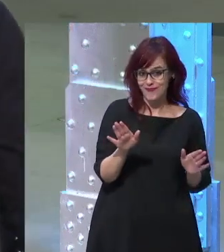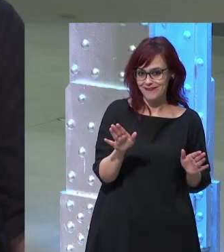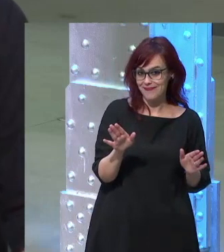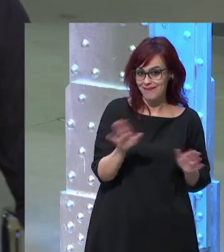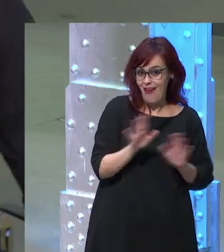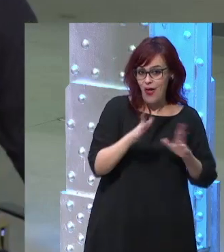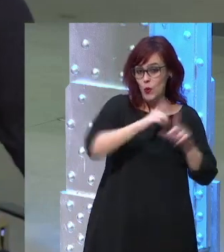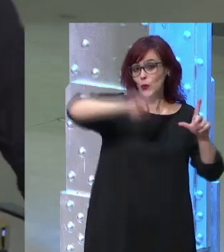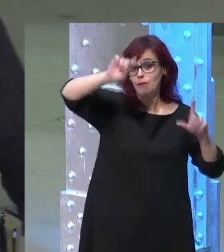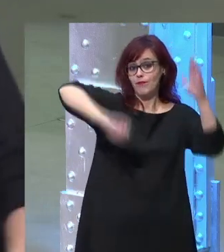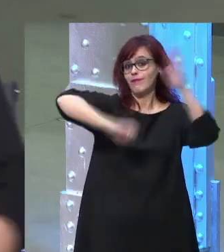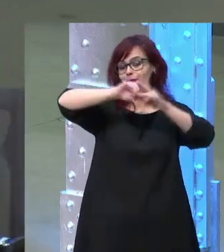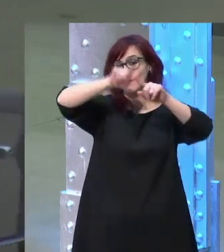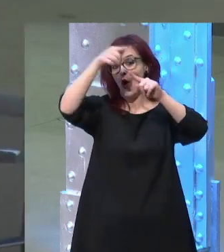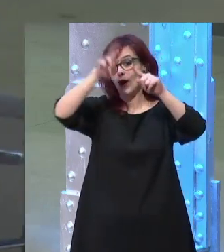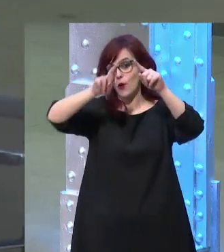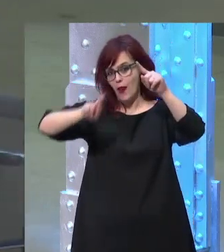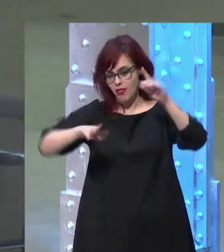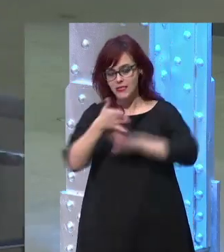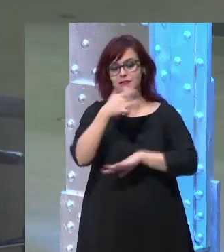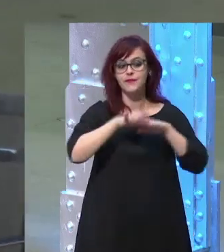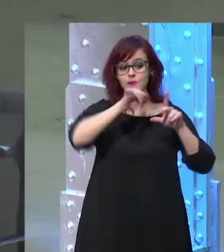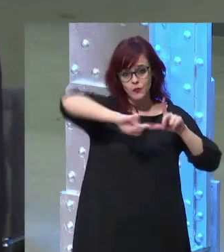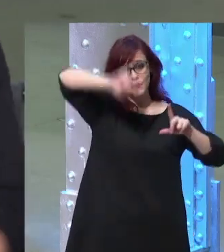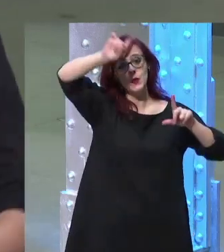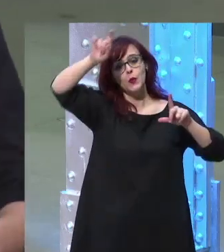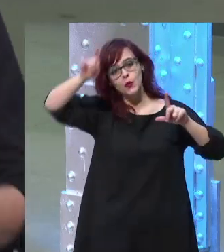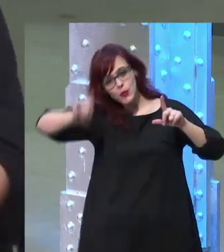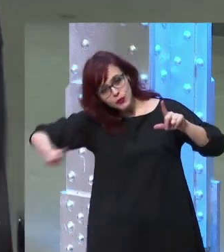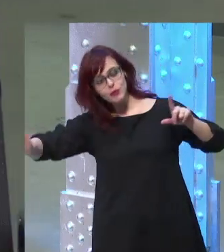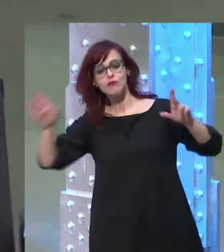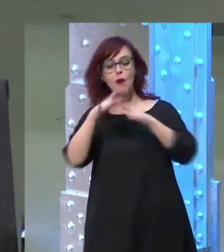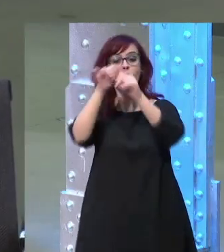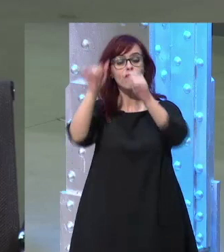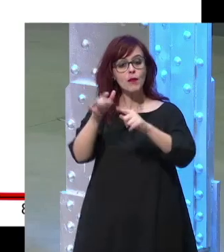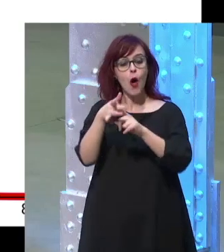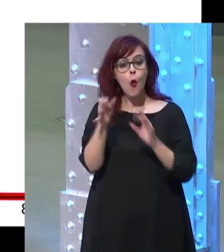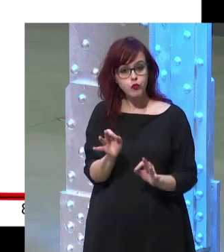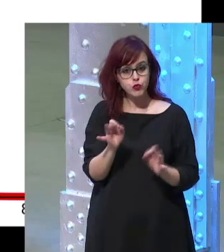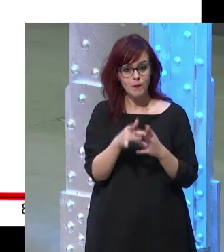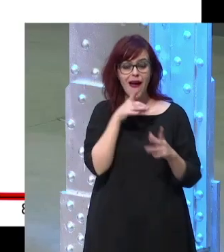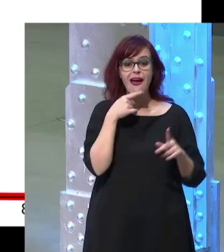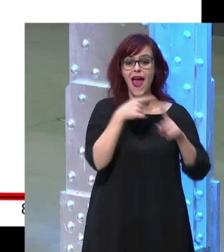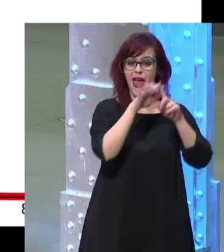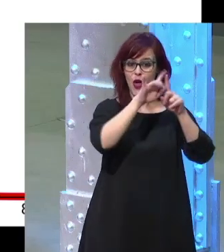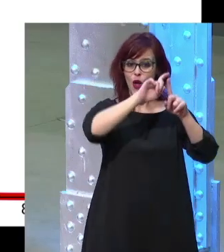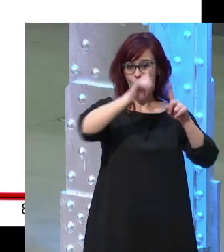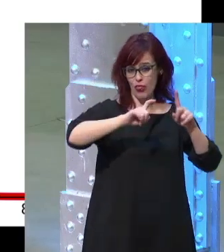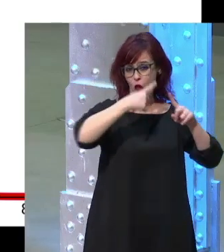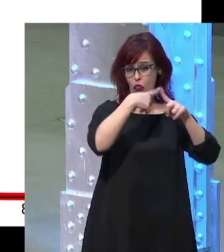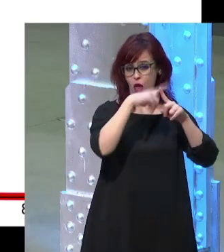a centrarnos en la parte recuperados. Eso representa esa ecuación de ahí, esa curva viene de esa ecuación y, bueno, pues